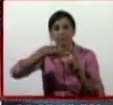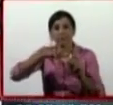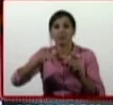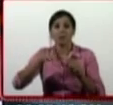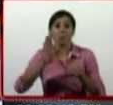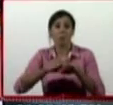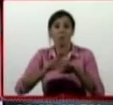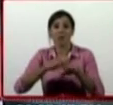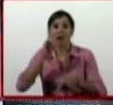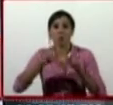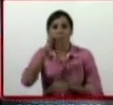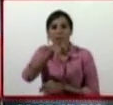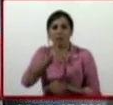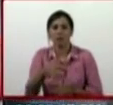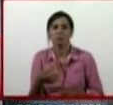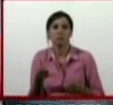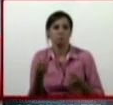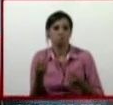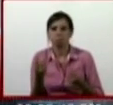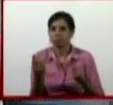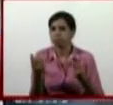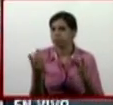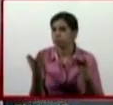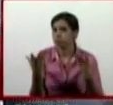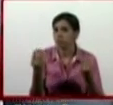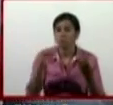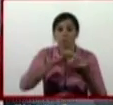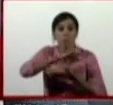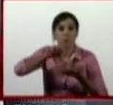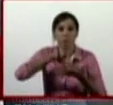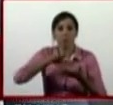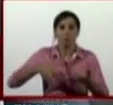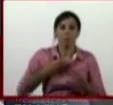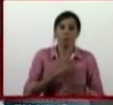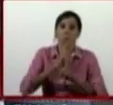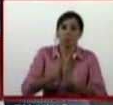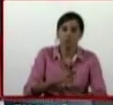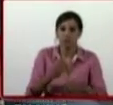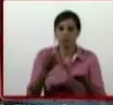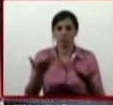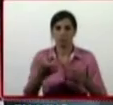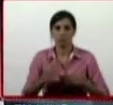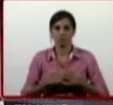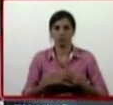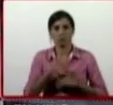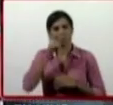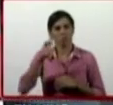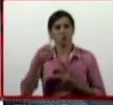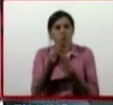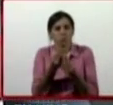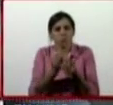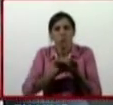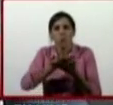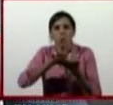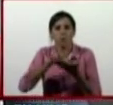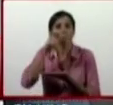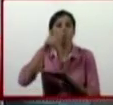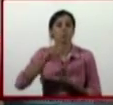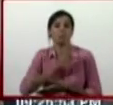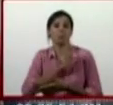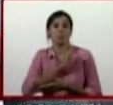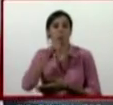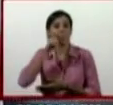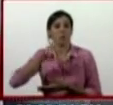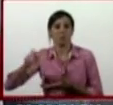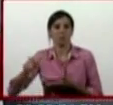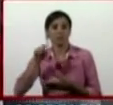estados y que nos permitan darle respuesta al pueblo, resolver los problemas del pueblo. Ese